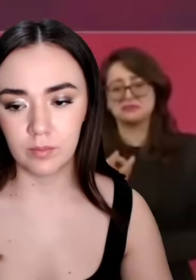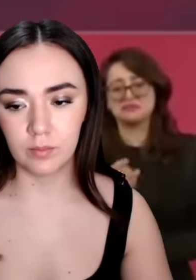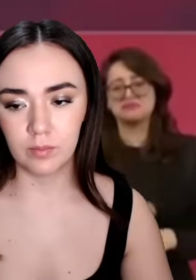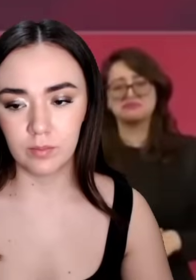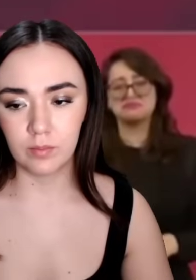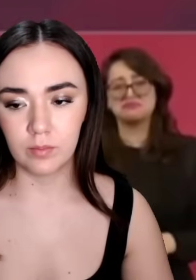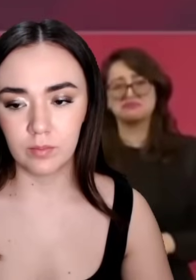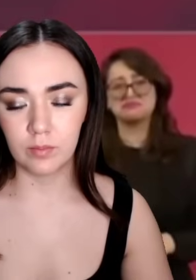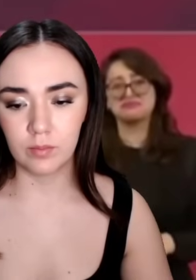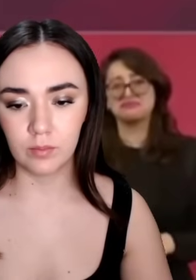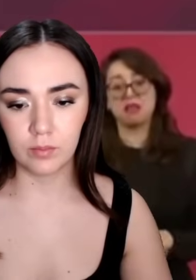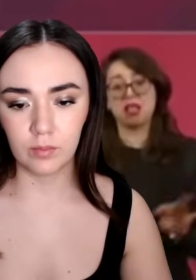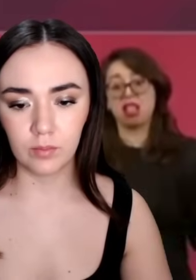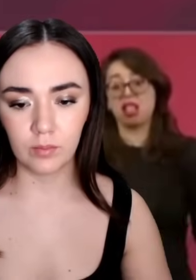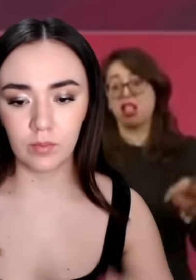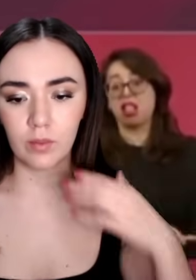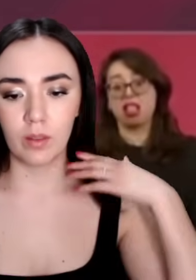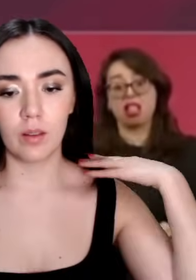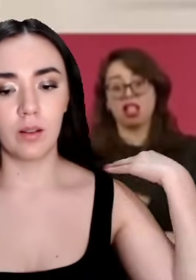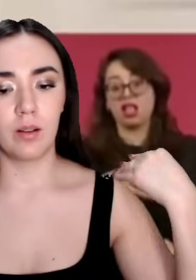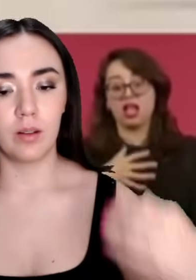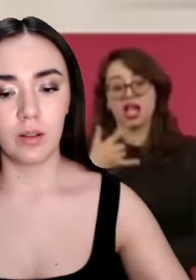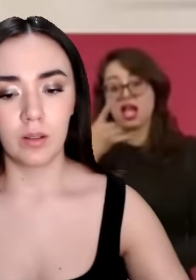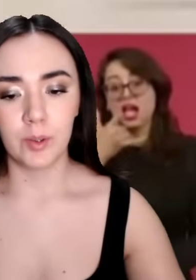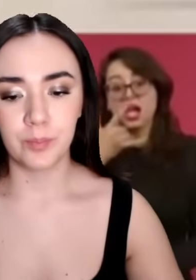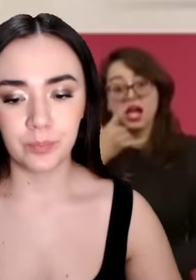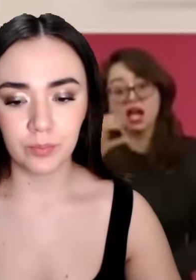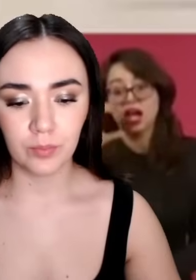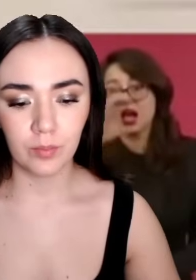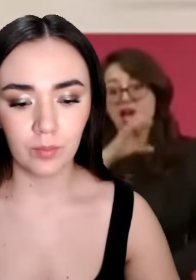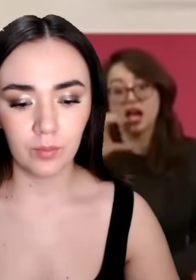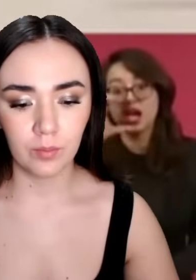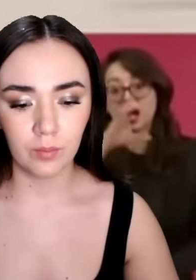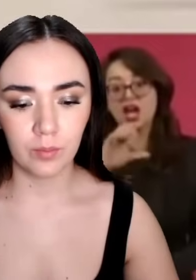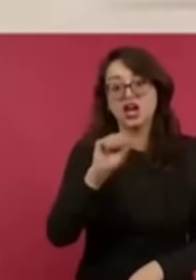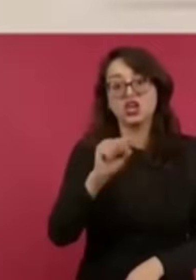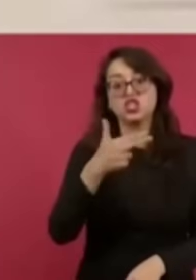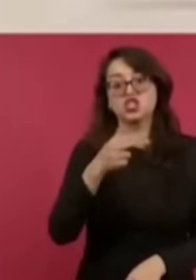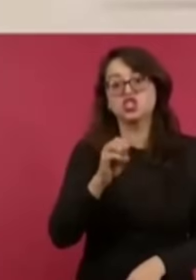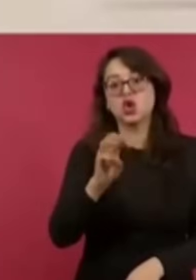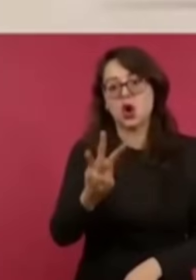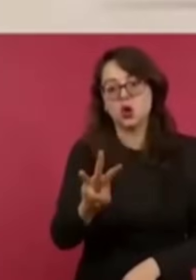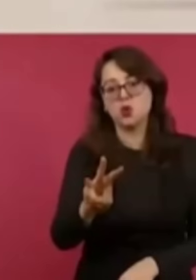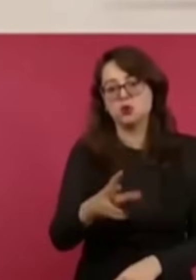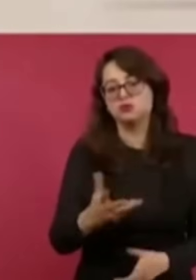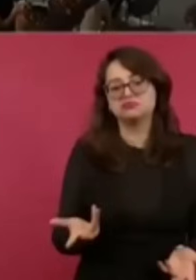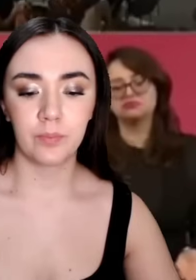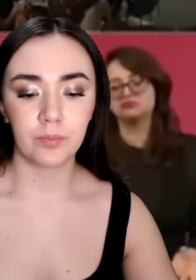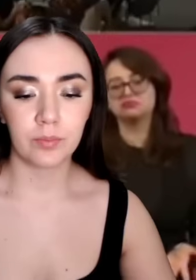espectáculo, ¿no? Y puede significar falta de respeto